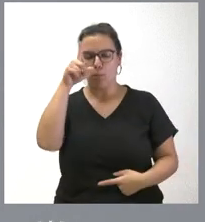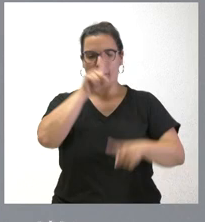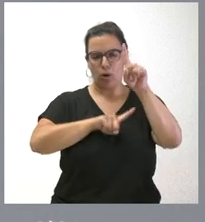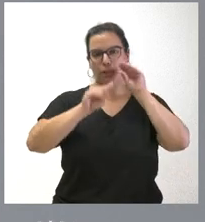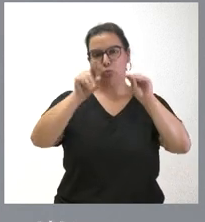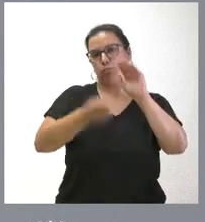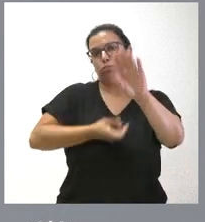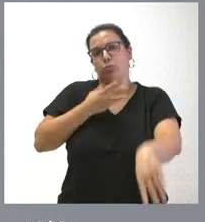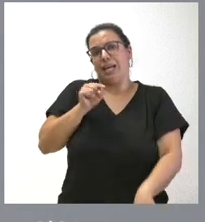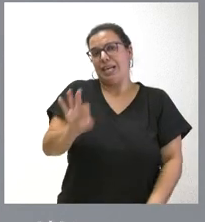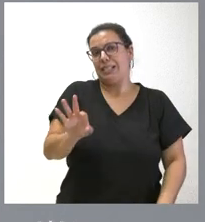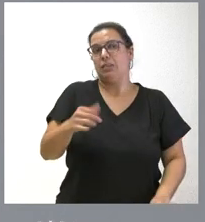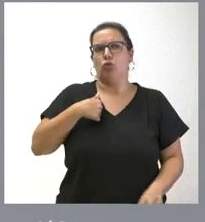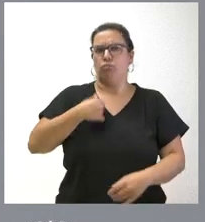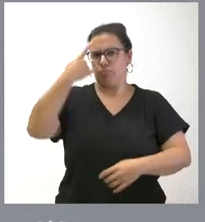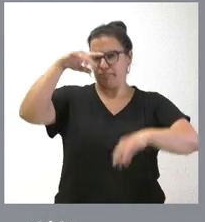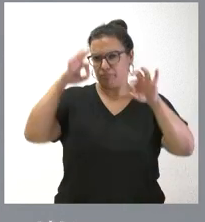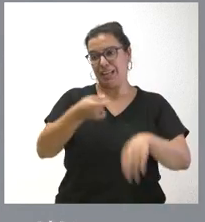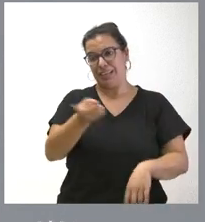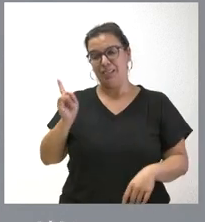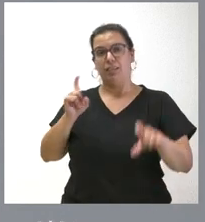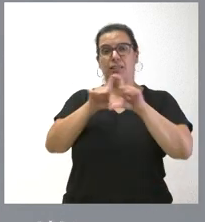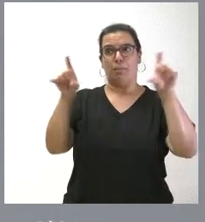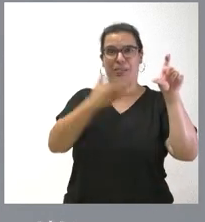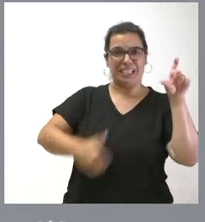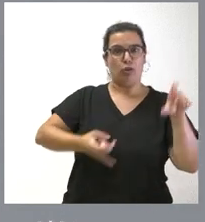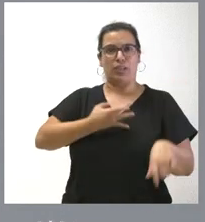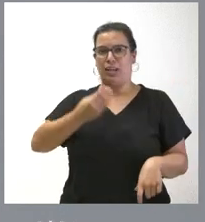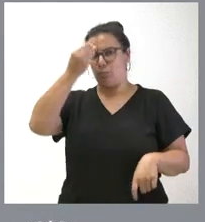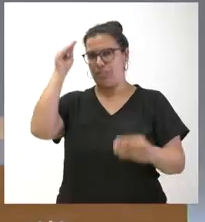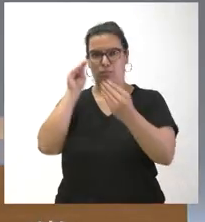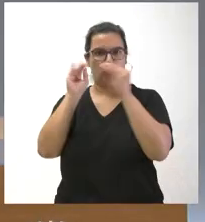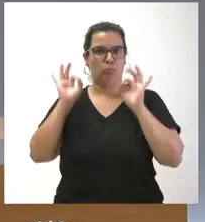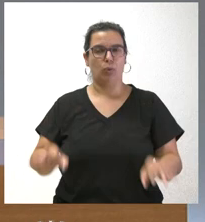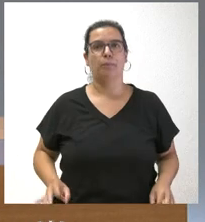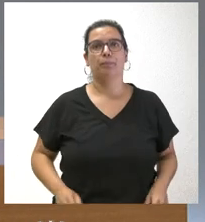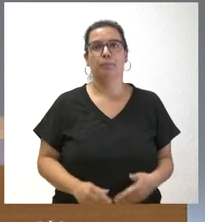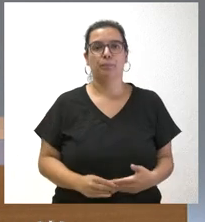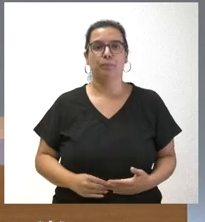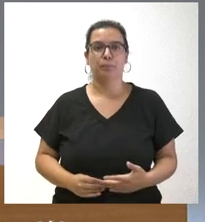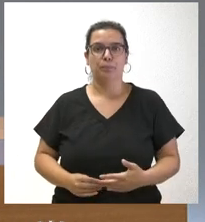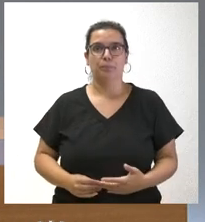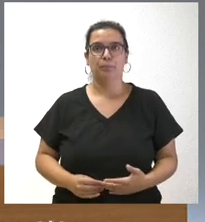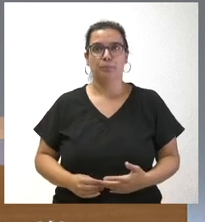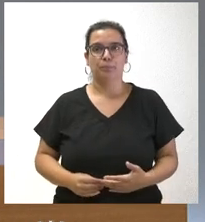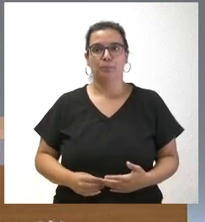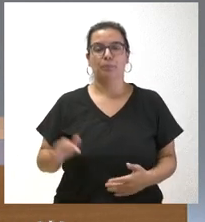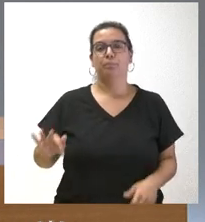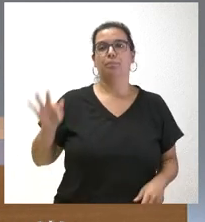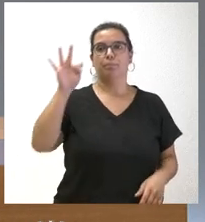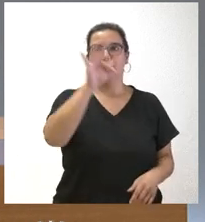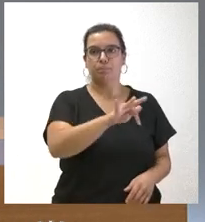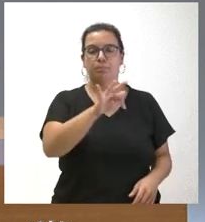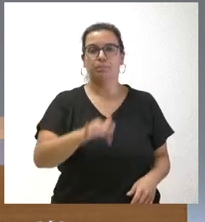es la vocación en la que vamos Y estoy convencido también con los agentes diálogo social van con esa misma idea ahora una última que